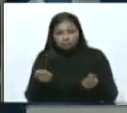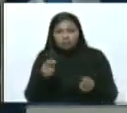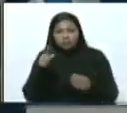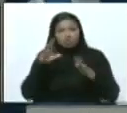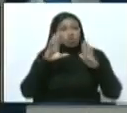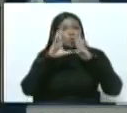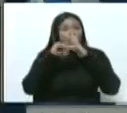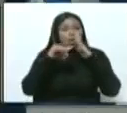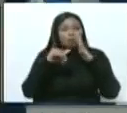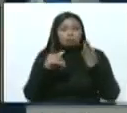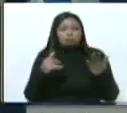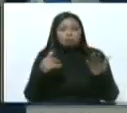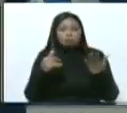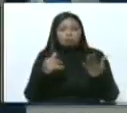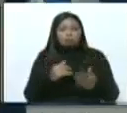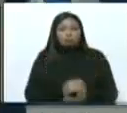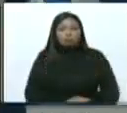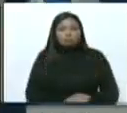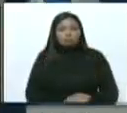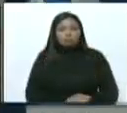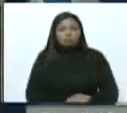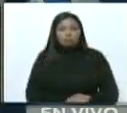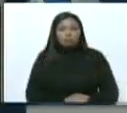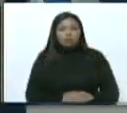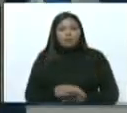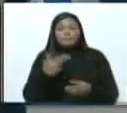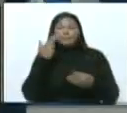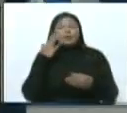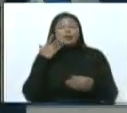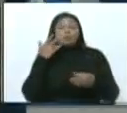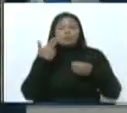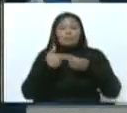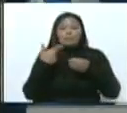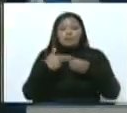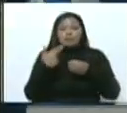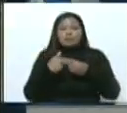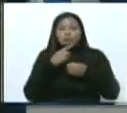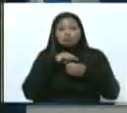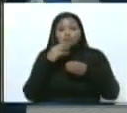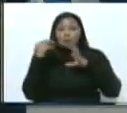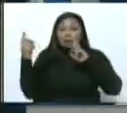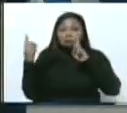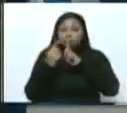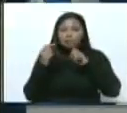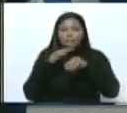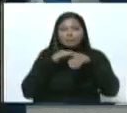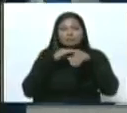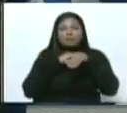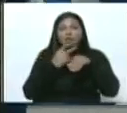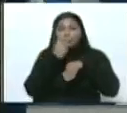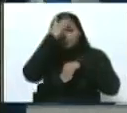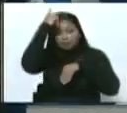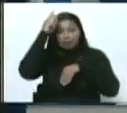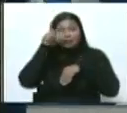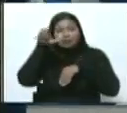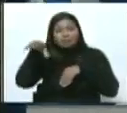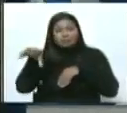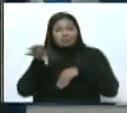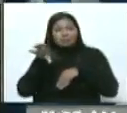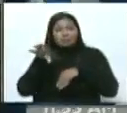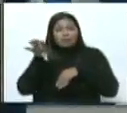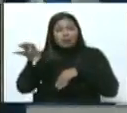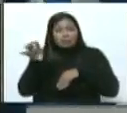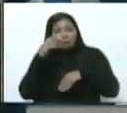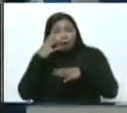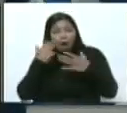robado. Y en el caso de PDVSA, lo he hablado con el ministro Tarek El-Aissami, el Estado ha estado de